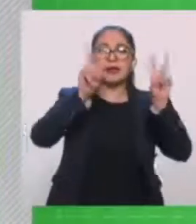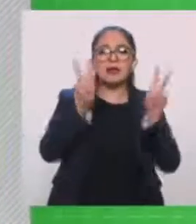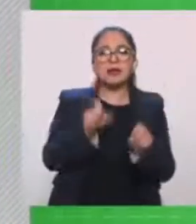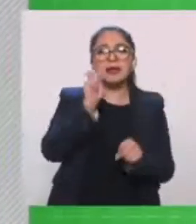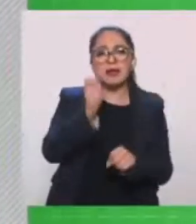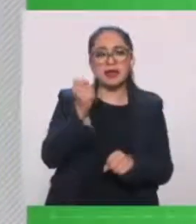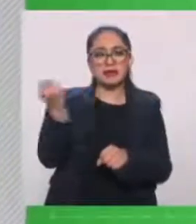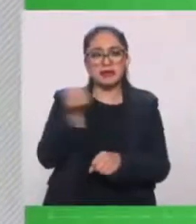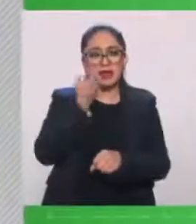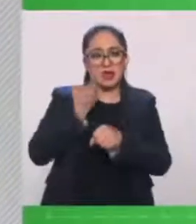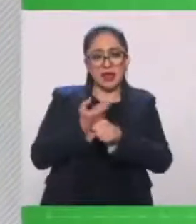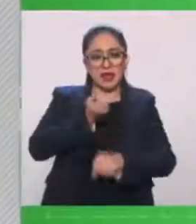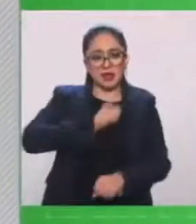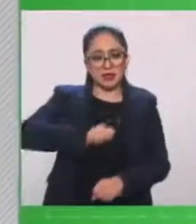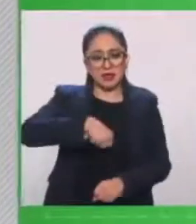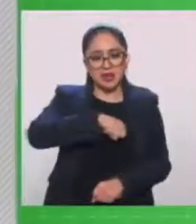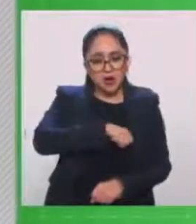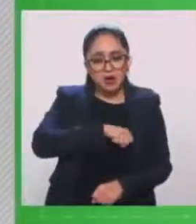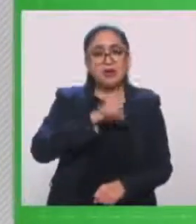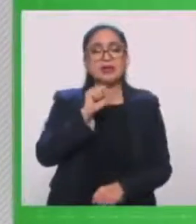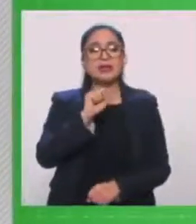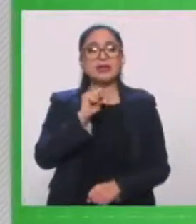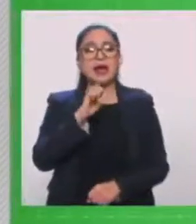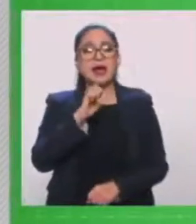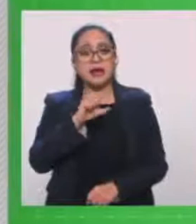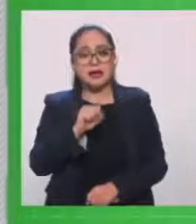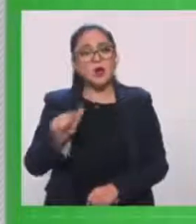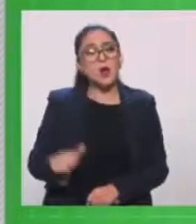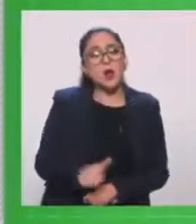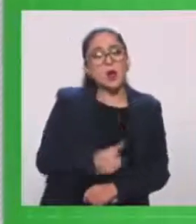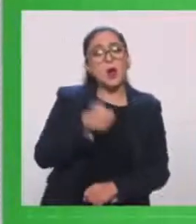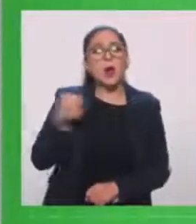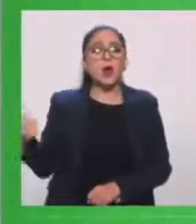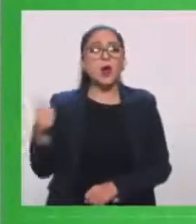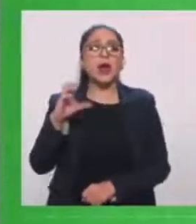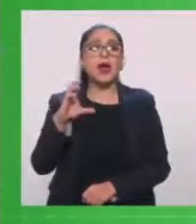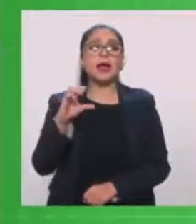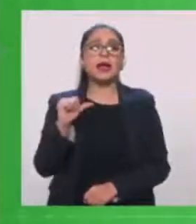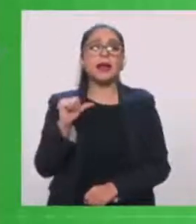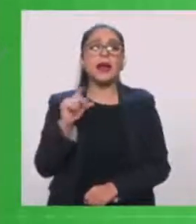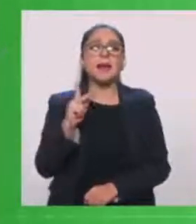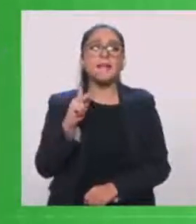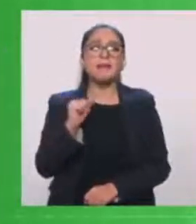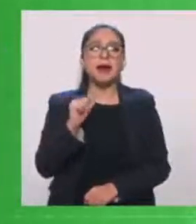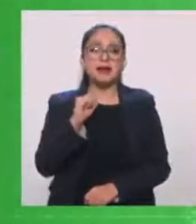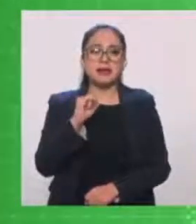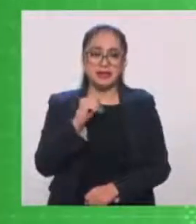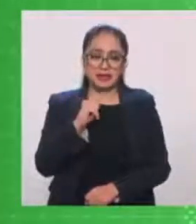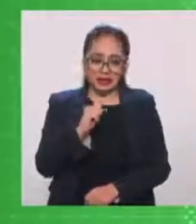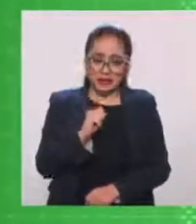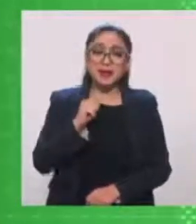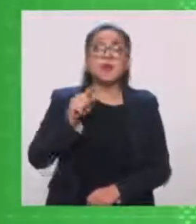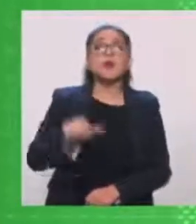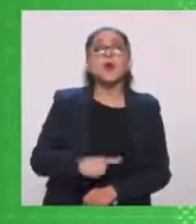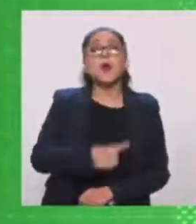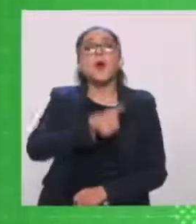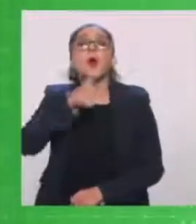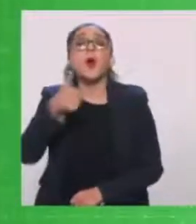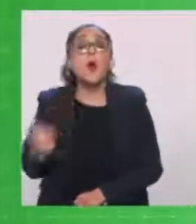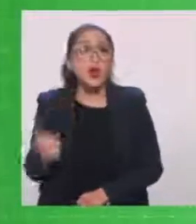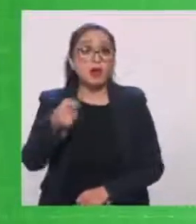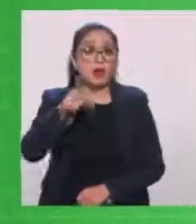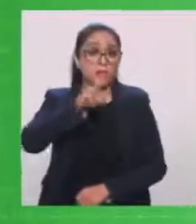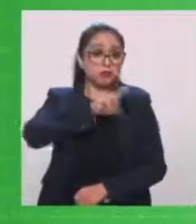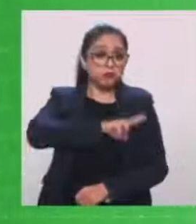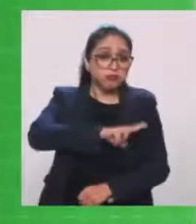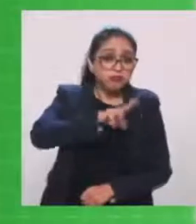Secretaría de Salud en general, están sites y están los capacits. Y en forma privada también la prueba de VIH